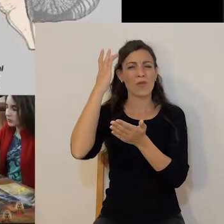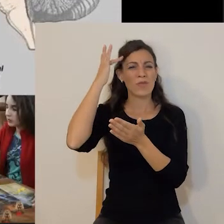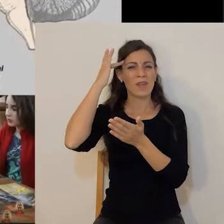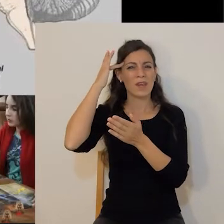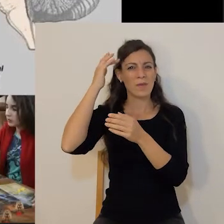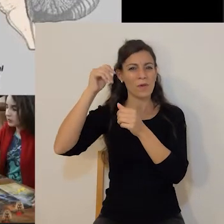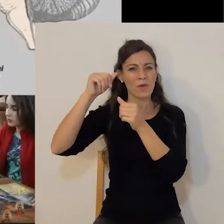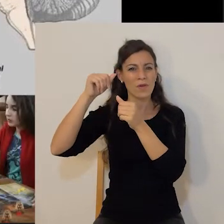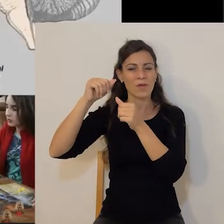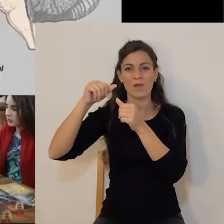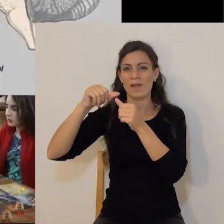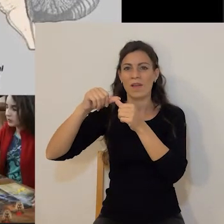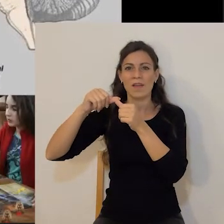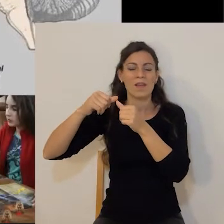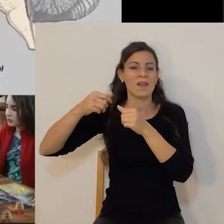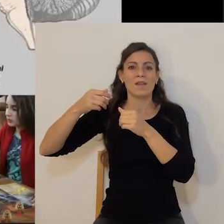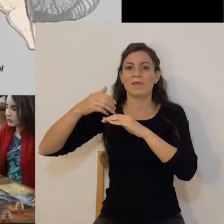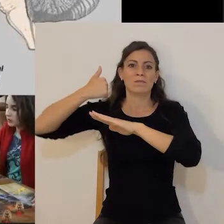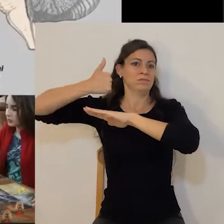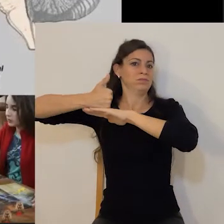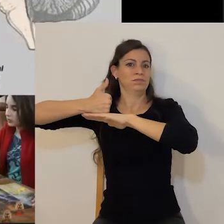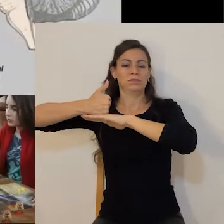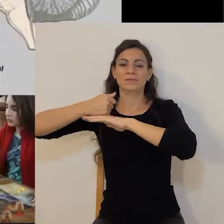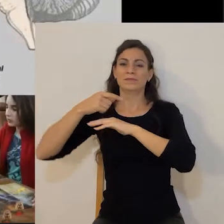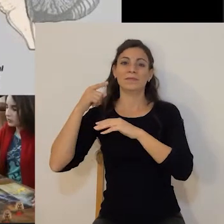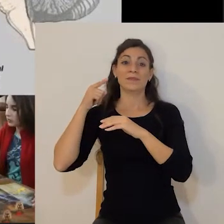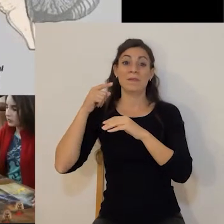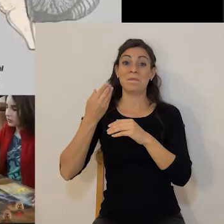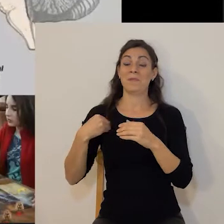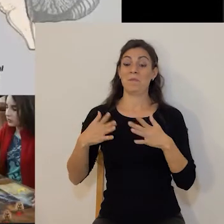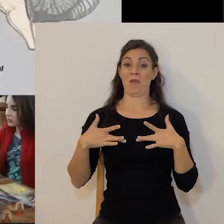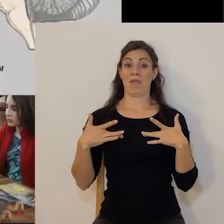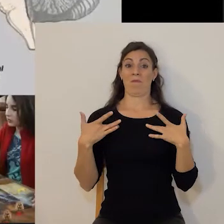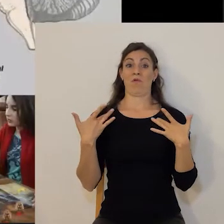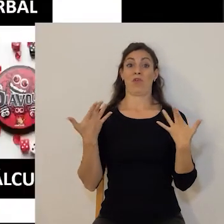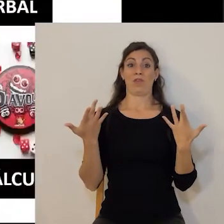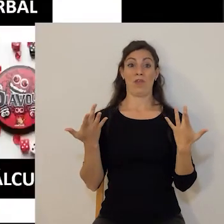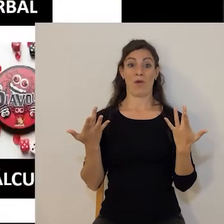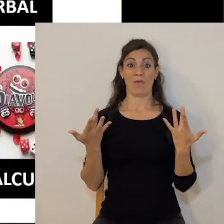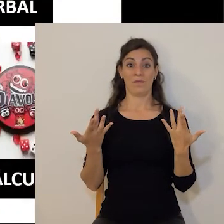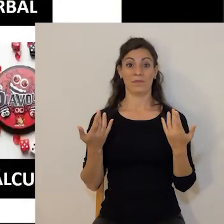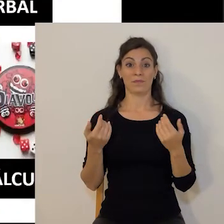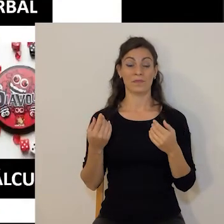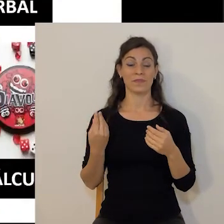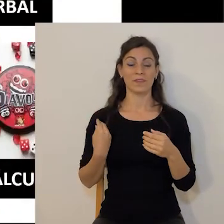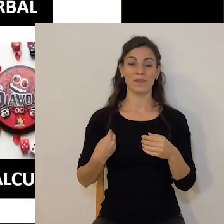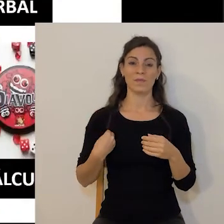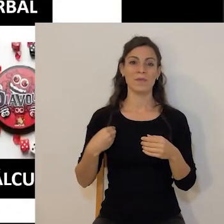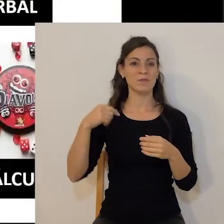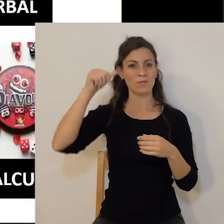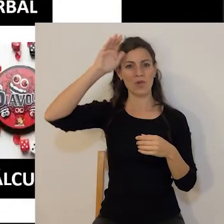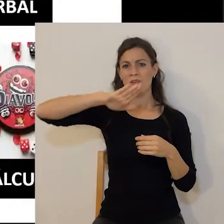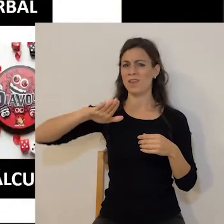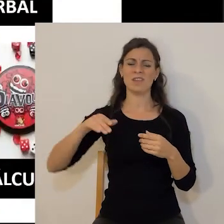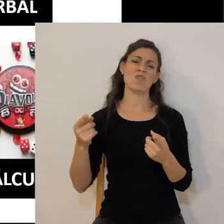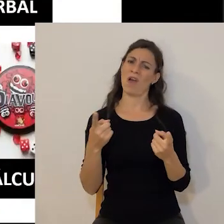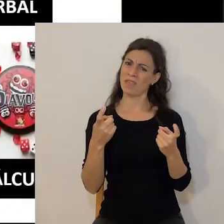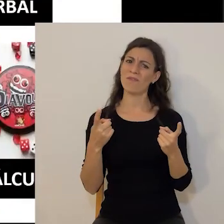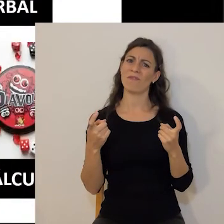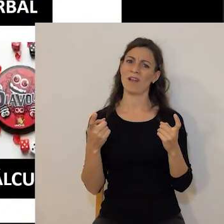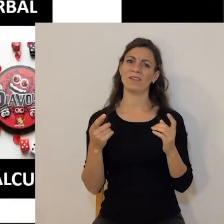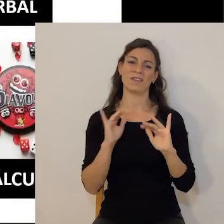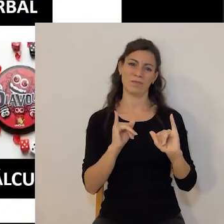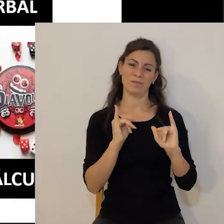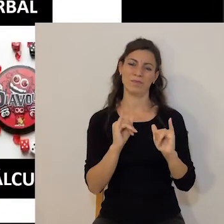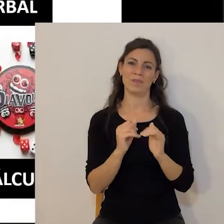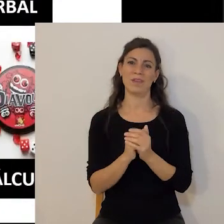¿no? Es muy importante. Entonces, esa emoción se tiene que vivir por niños. Antes de pasar a las